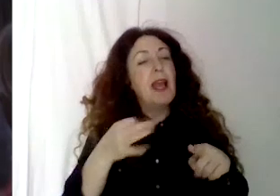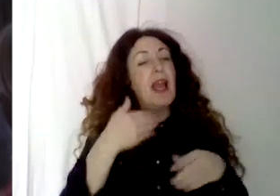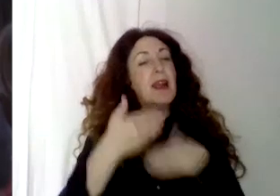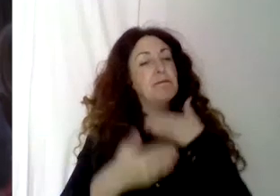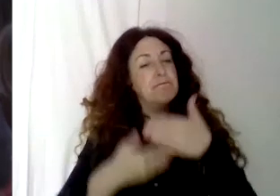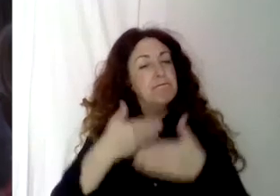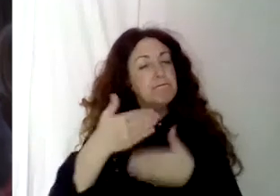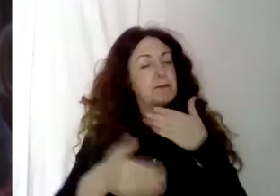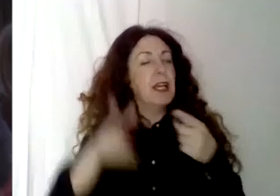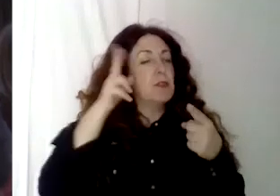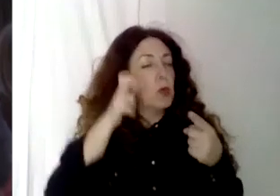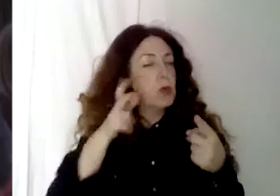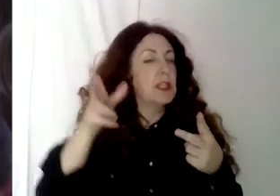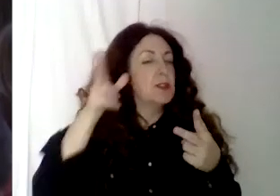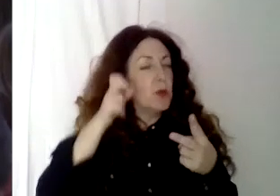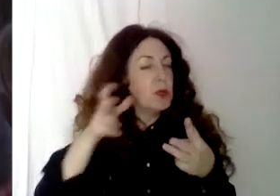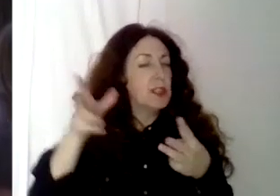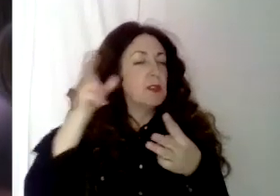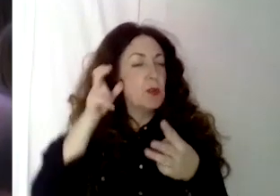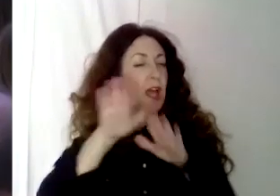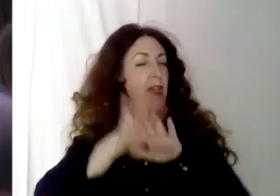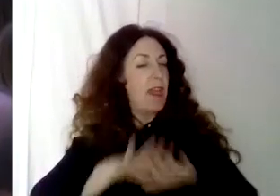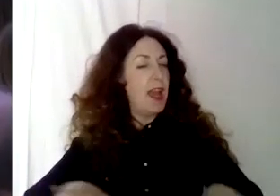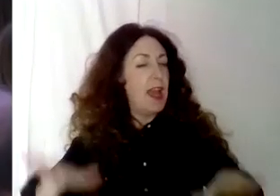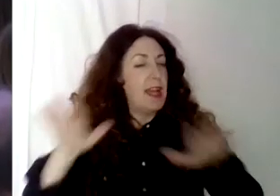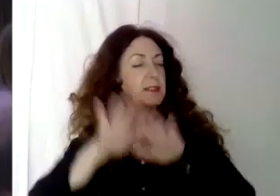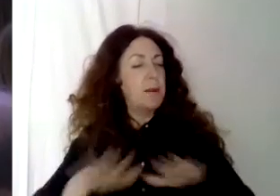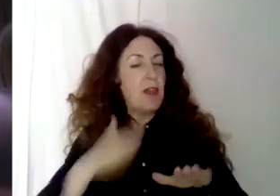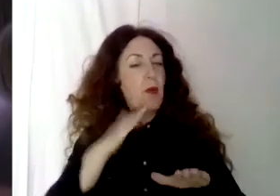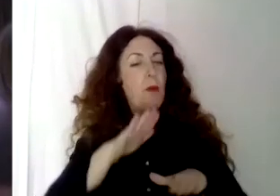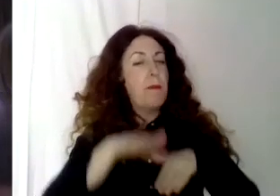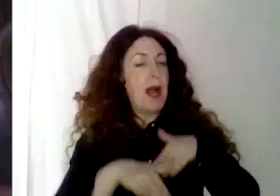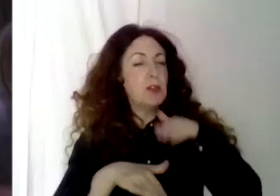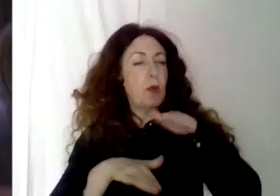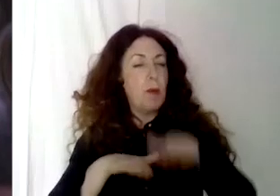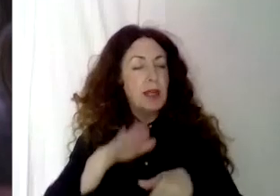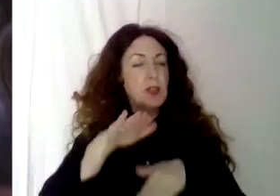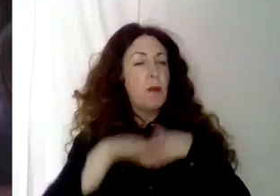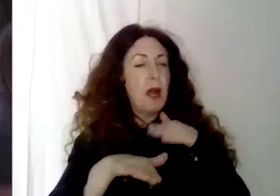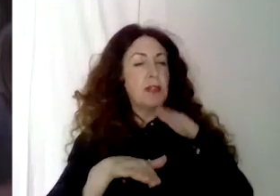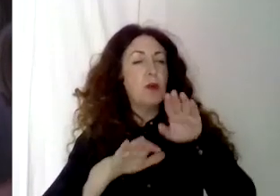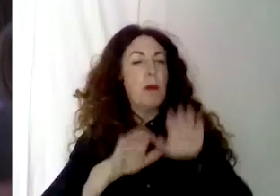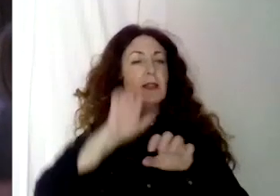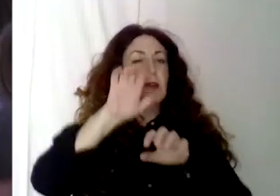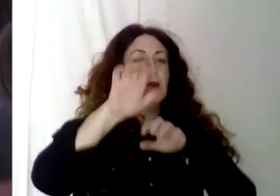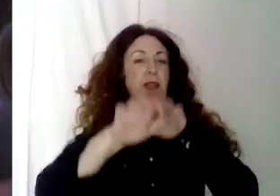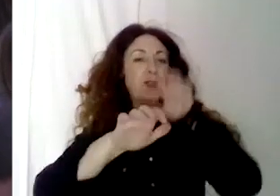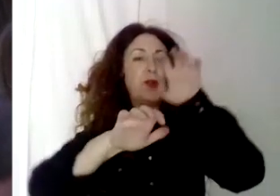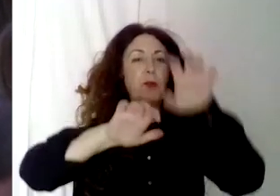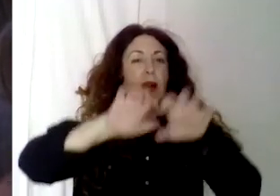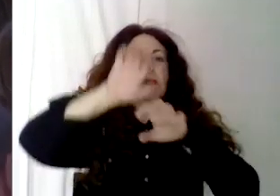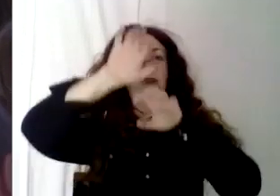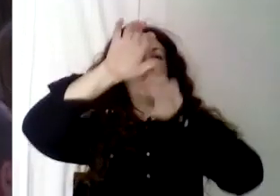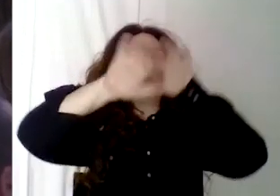paso a paso, subiendo a la montaña, sorteando sus dudas y